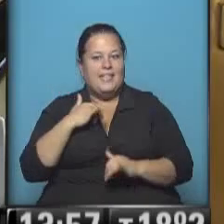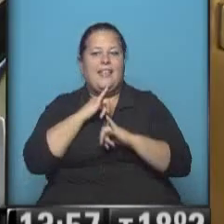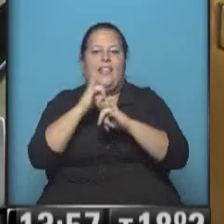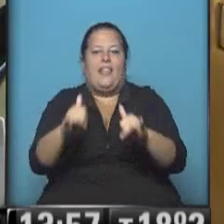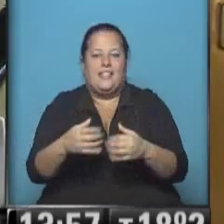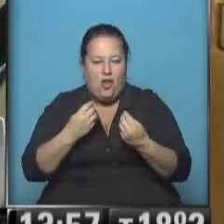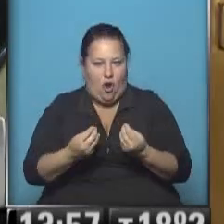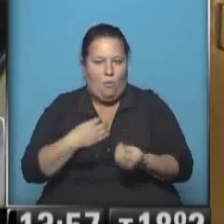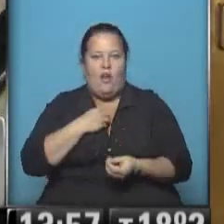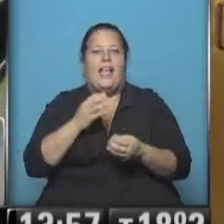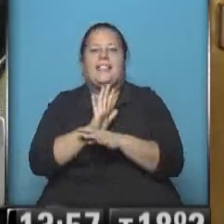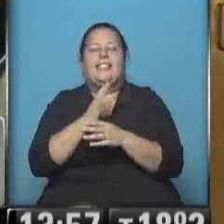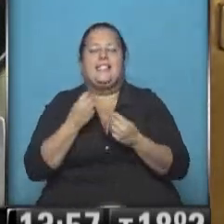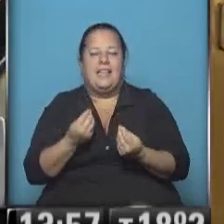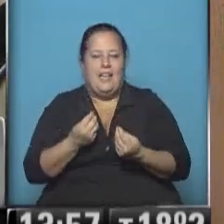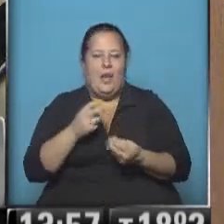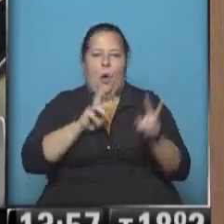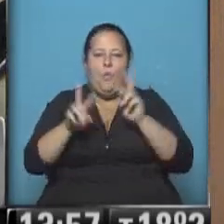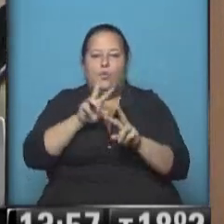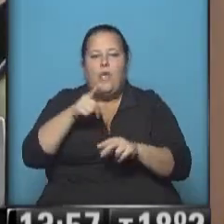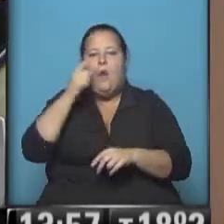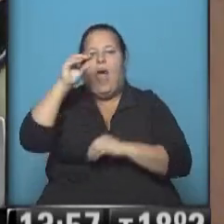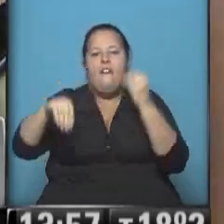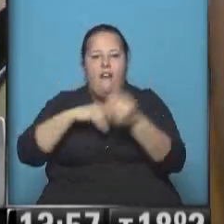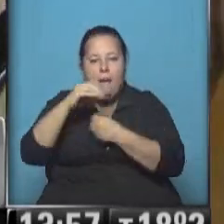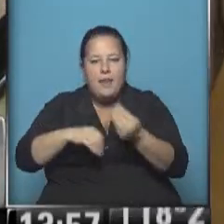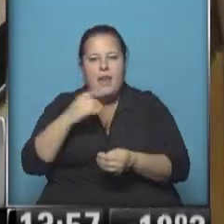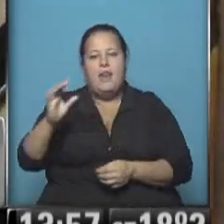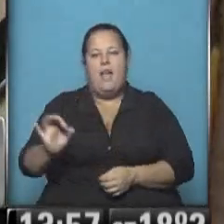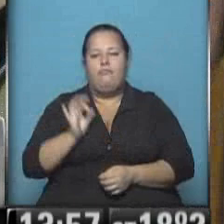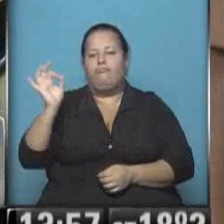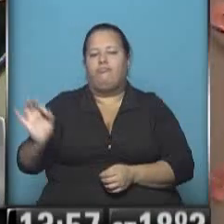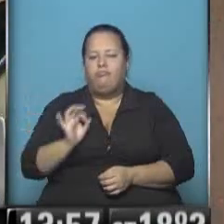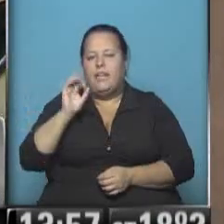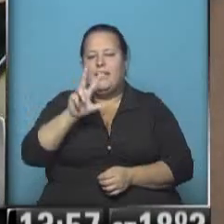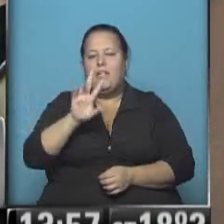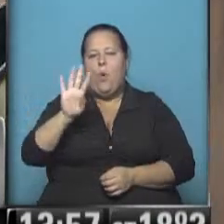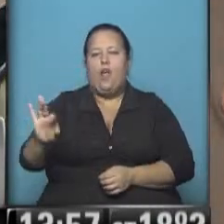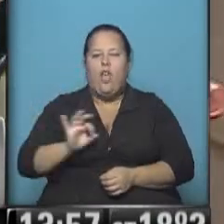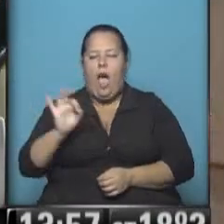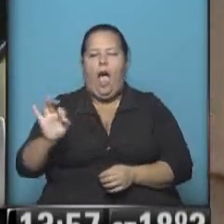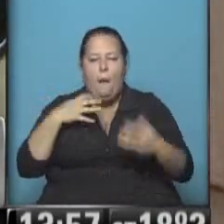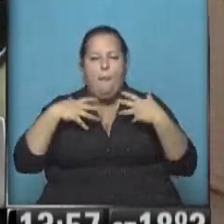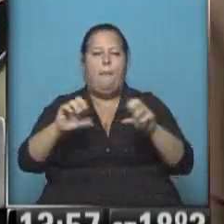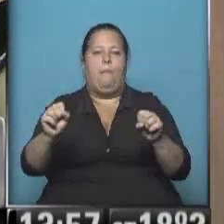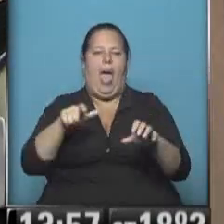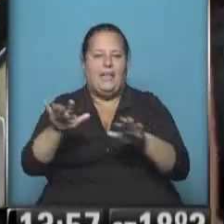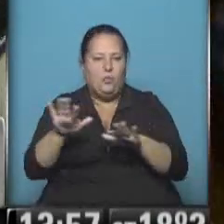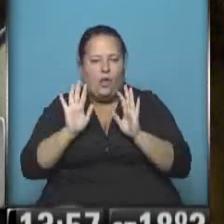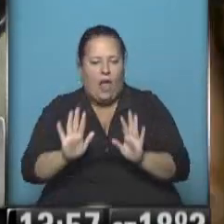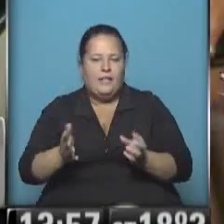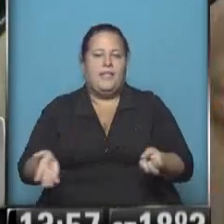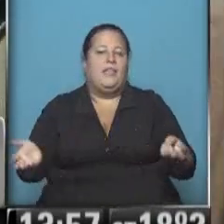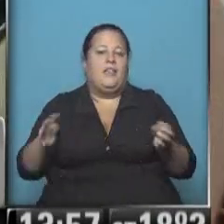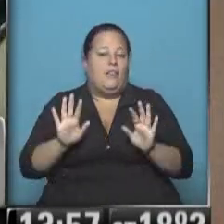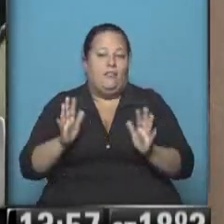realmente no lo que significa Buscar a un familiar durante 34 años y encontrarlo en esas circunstancias